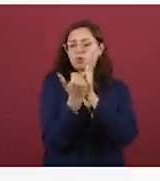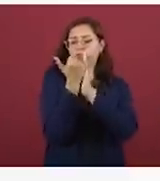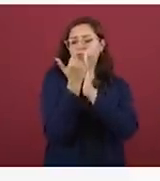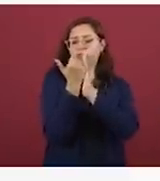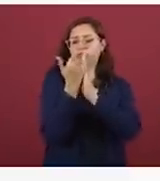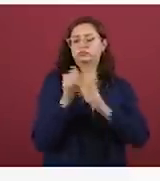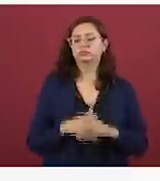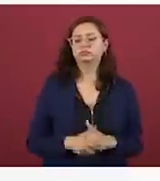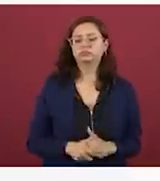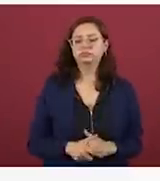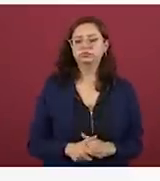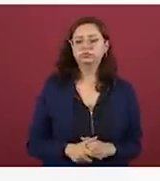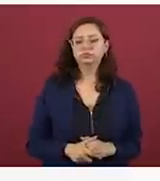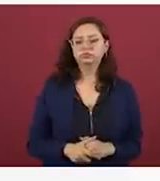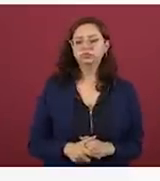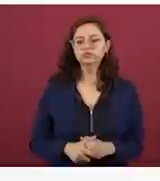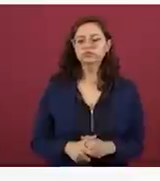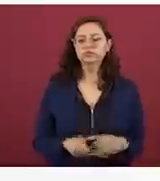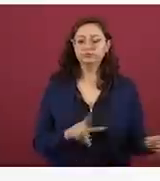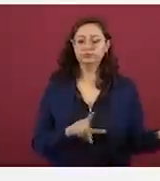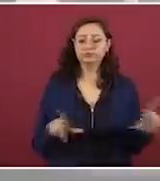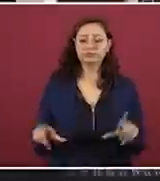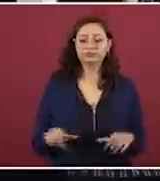gráfica, por favor.